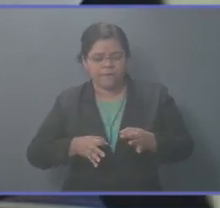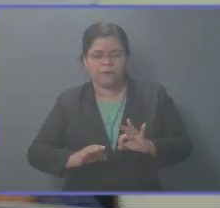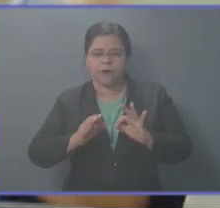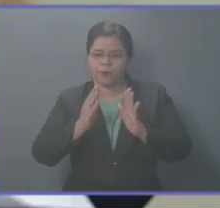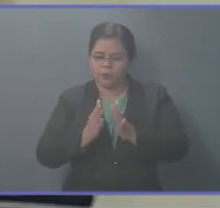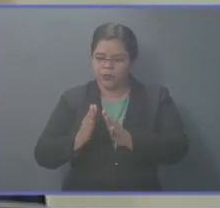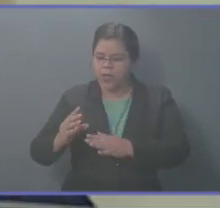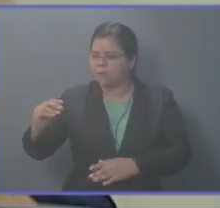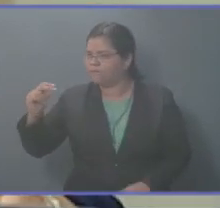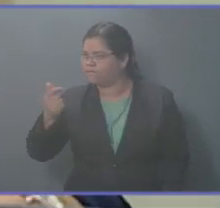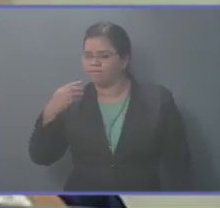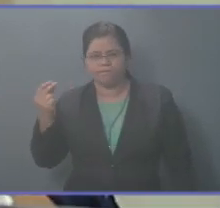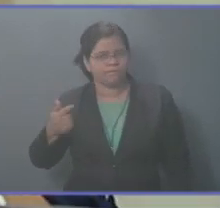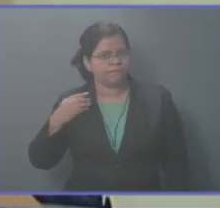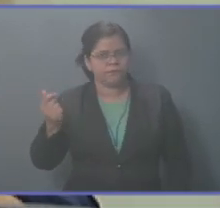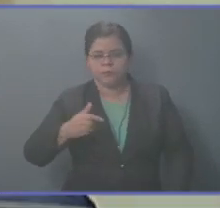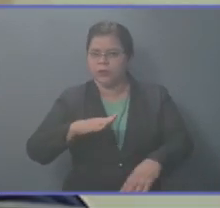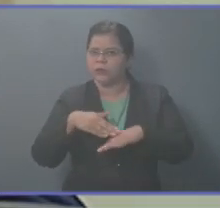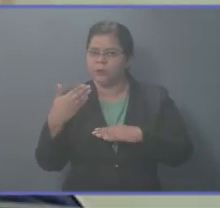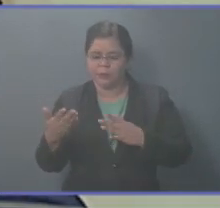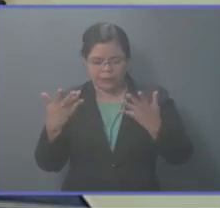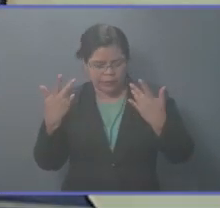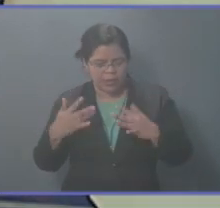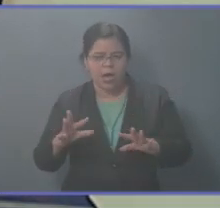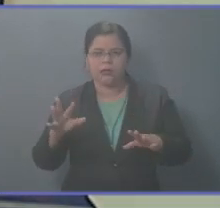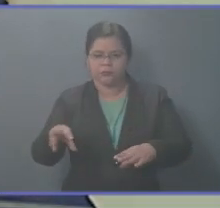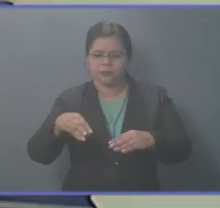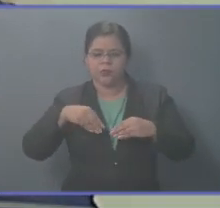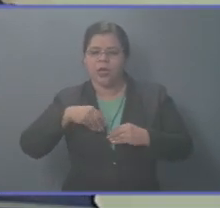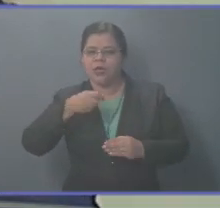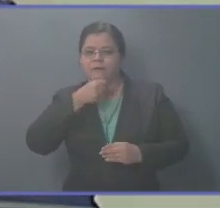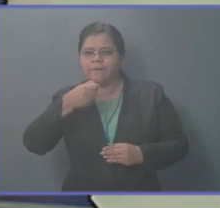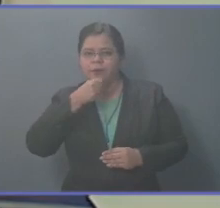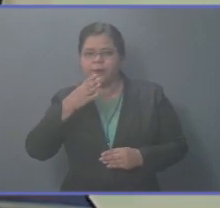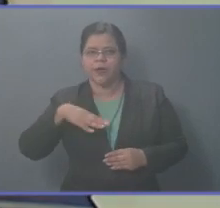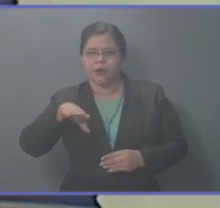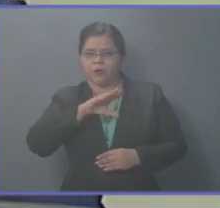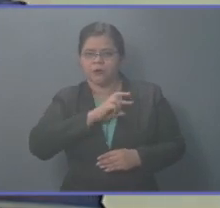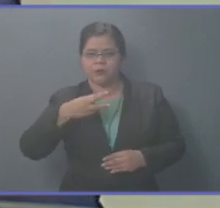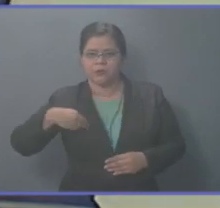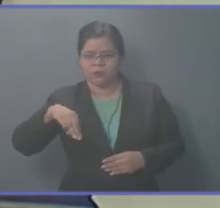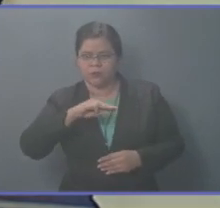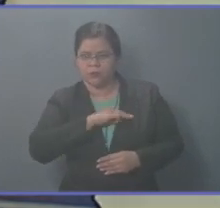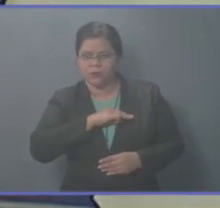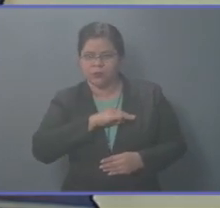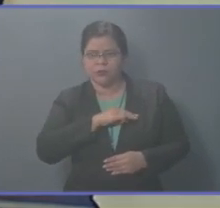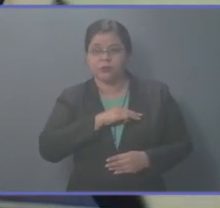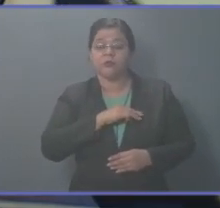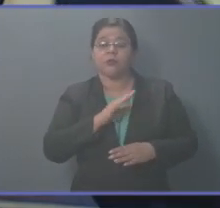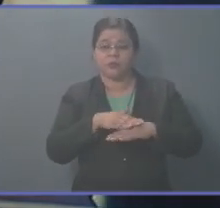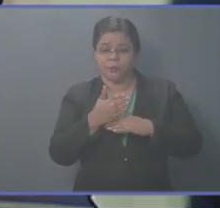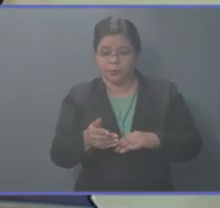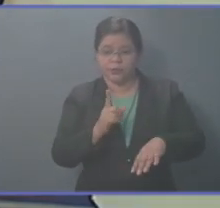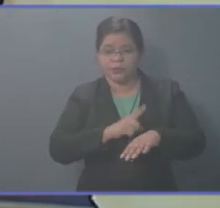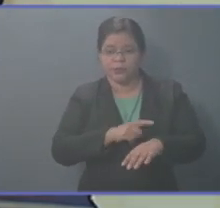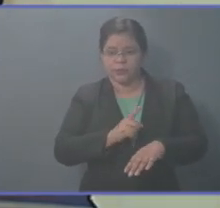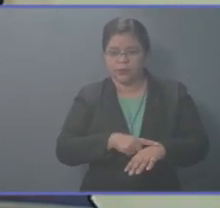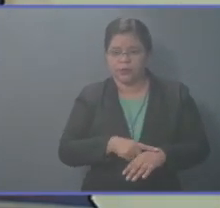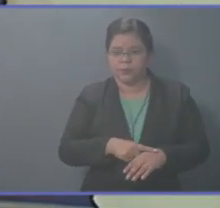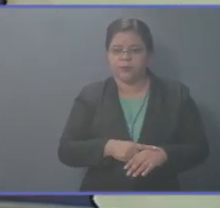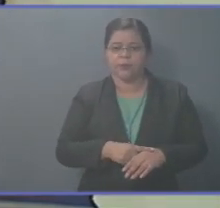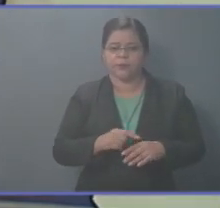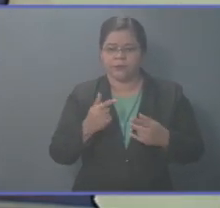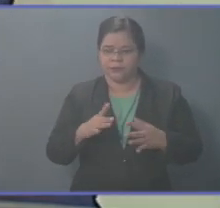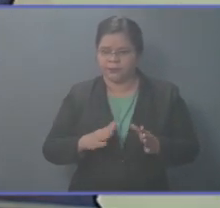punto inmediatamente después de que se haya recibido el informe del Consejo de Ministros o que haya transcurrido el plazo sin que éste lo